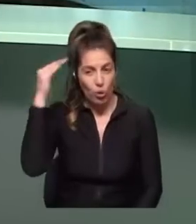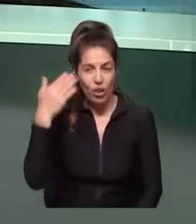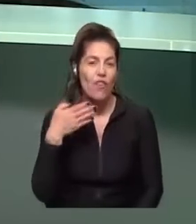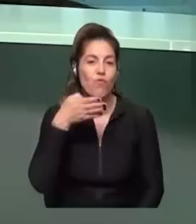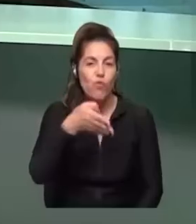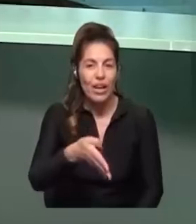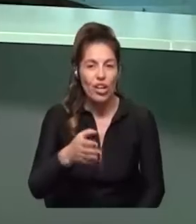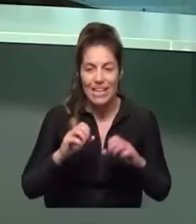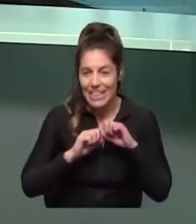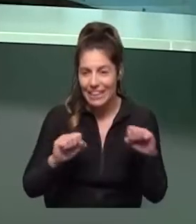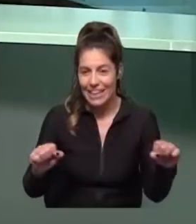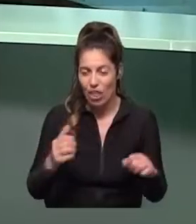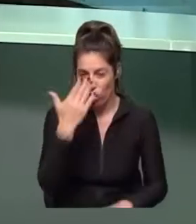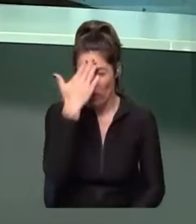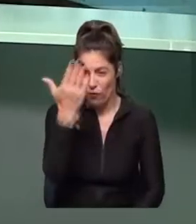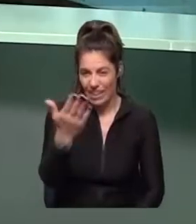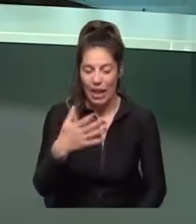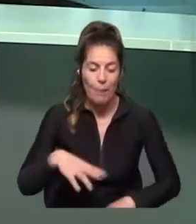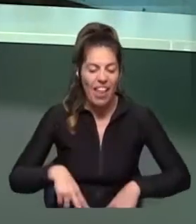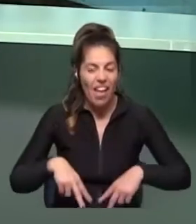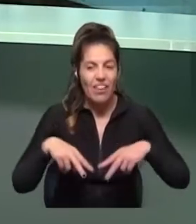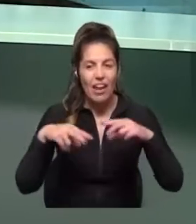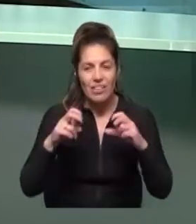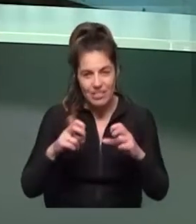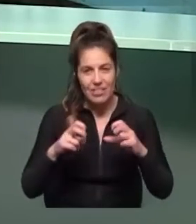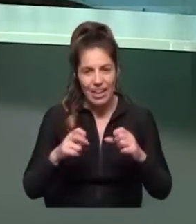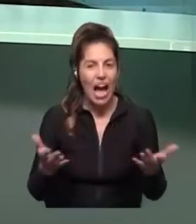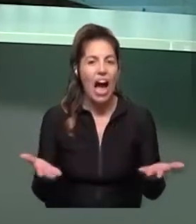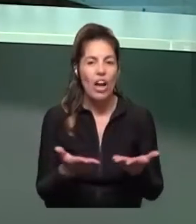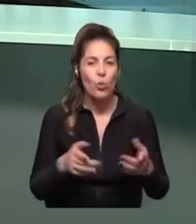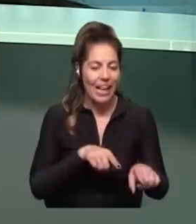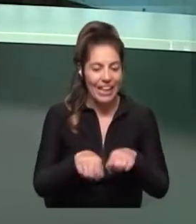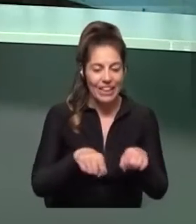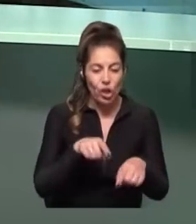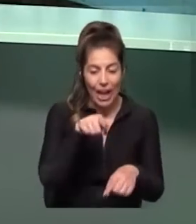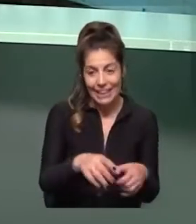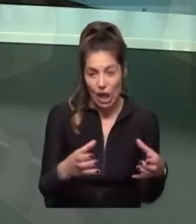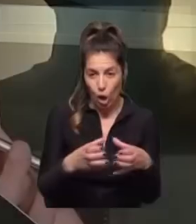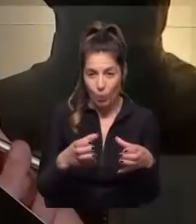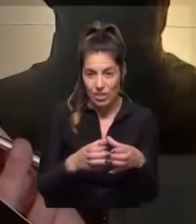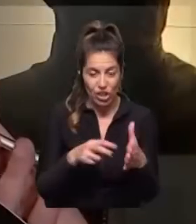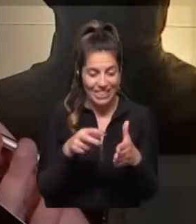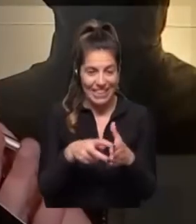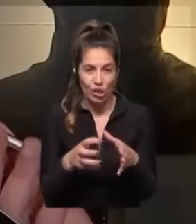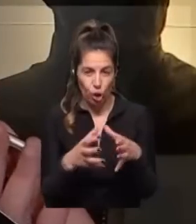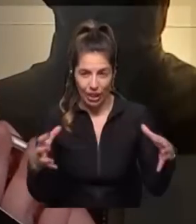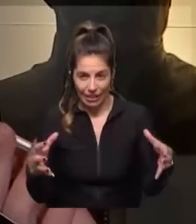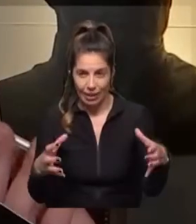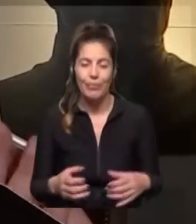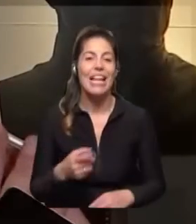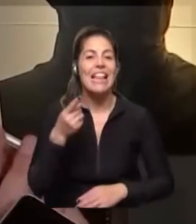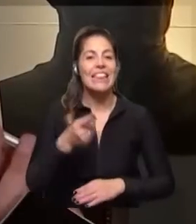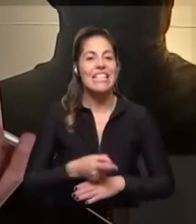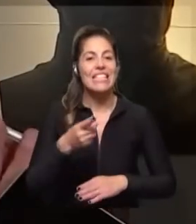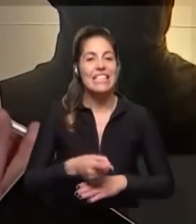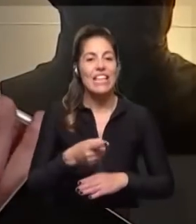al secretariado del frente amplio para analizar la actual gestión en el organismo las designaciones